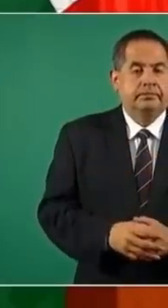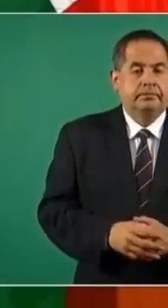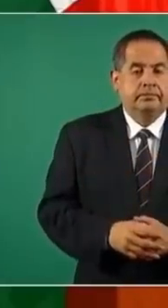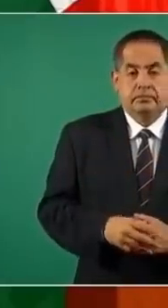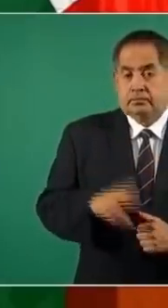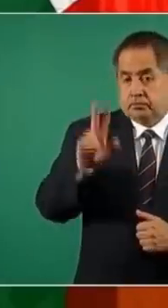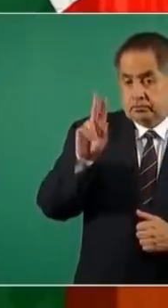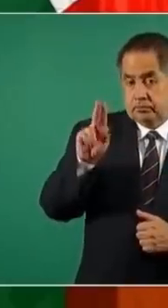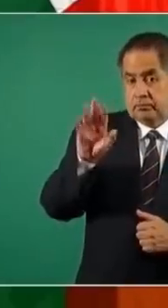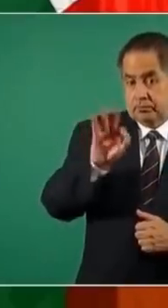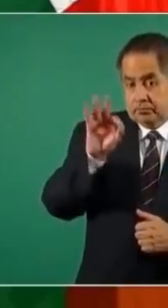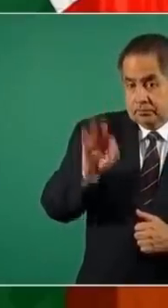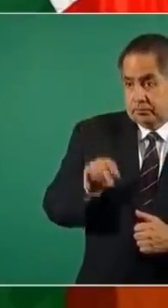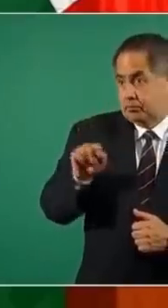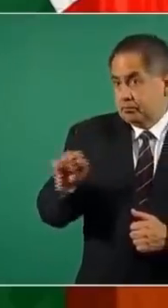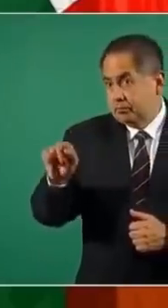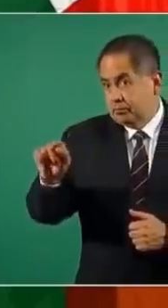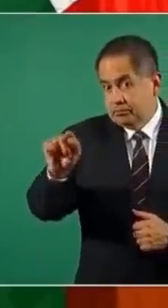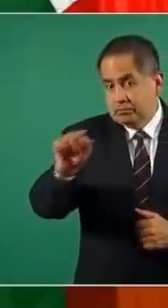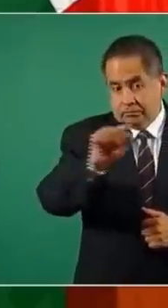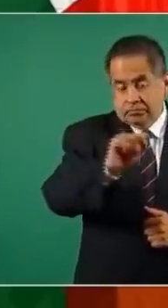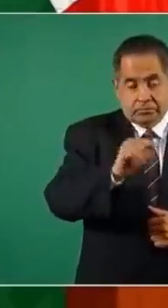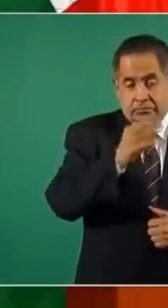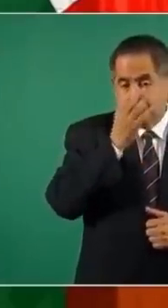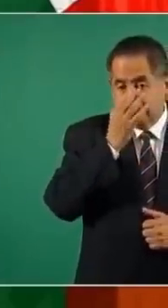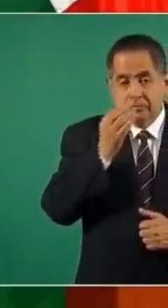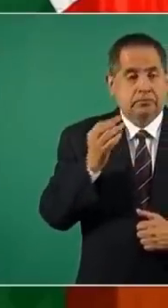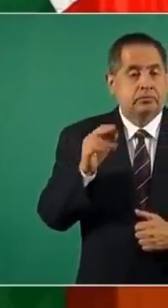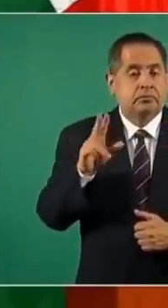El 80% de los municipios de México.